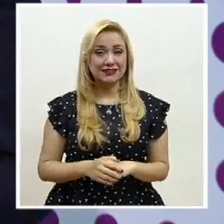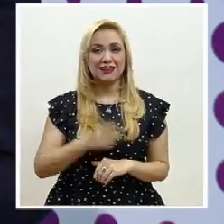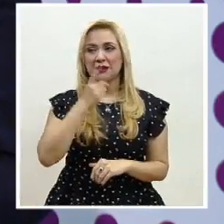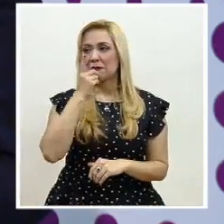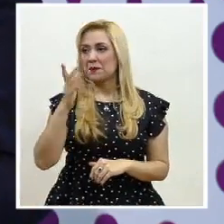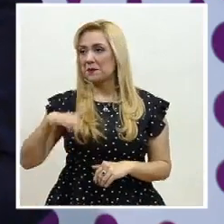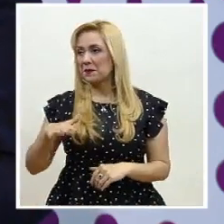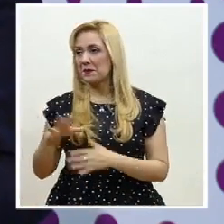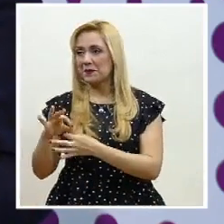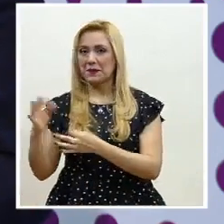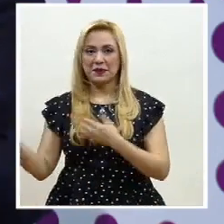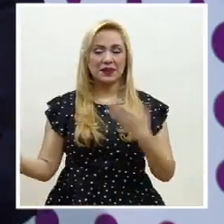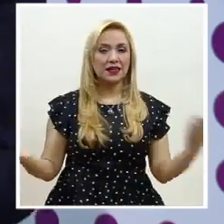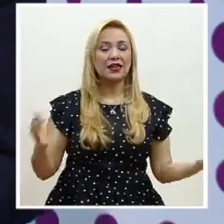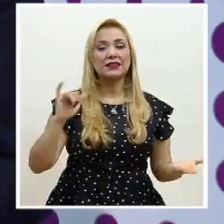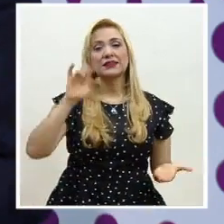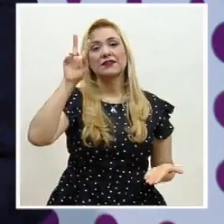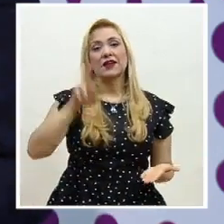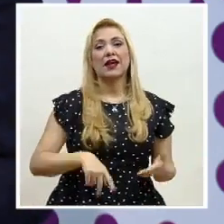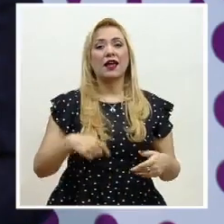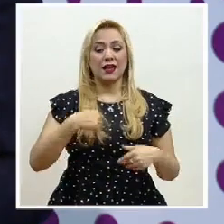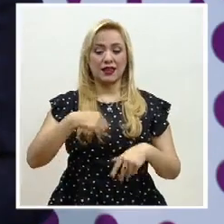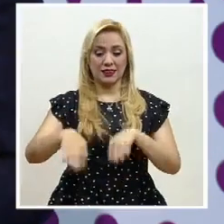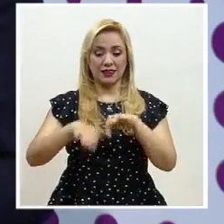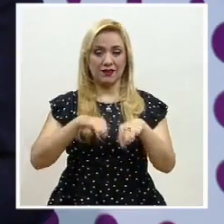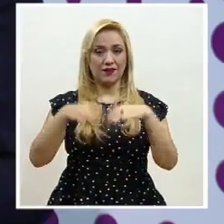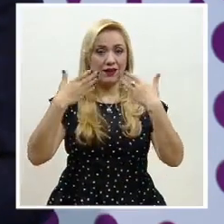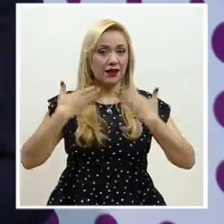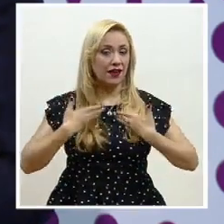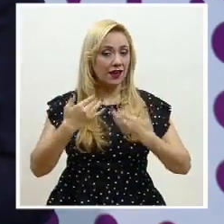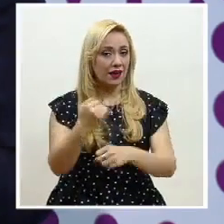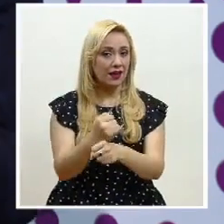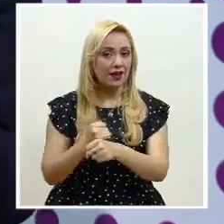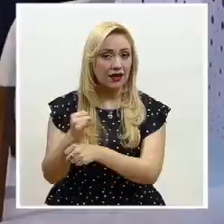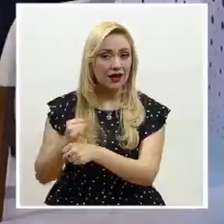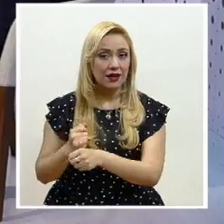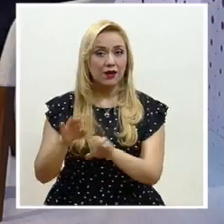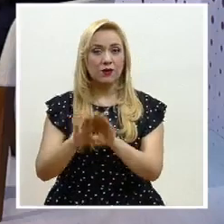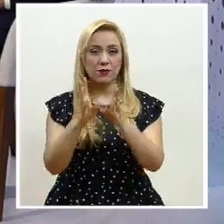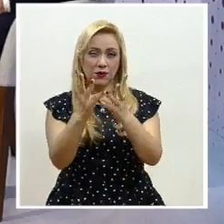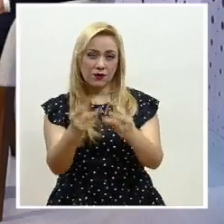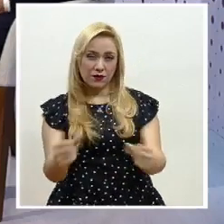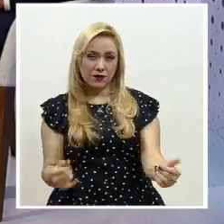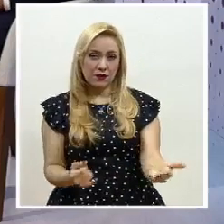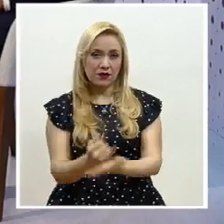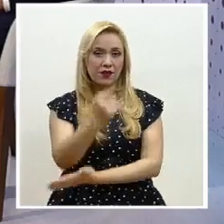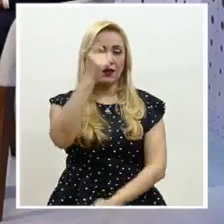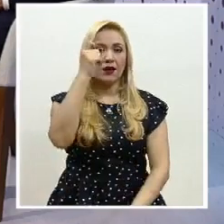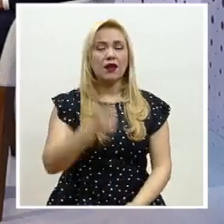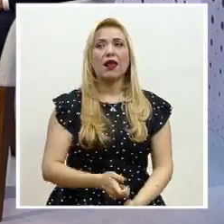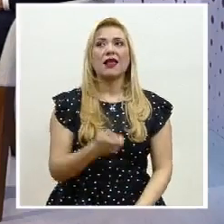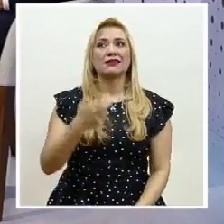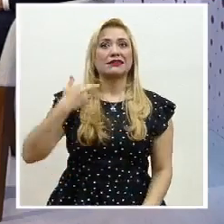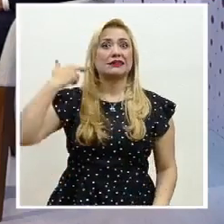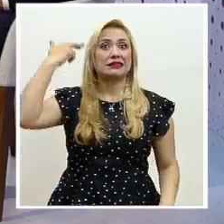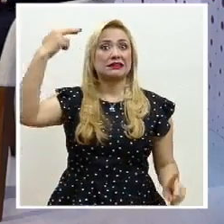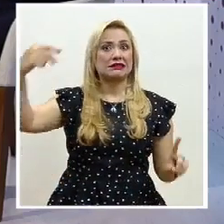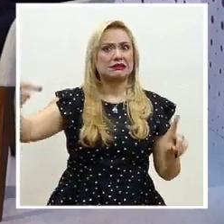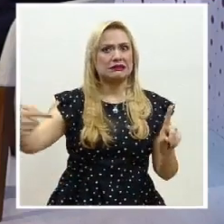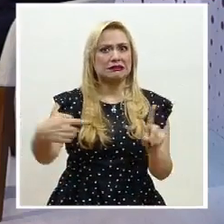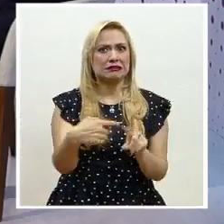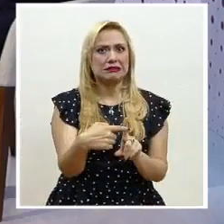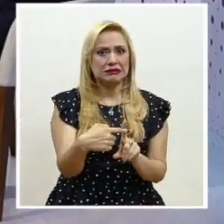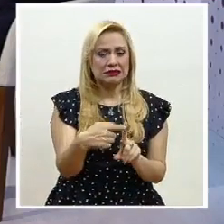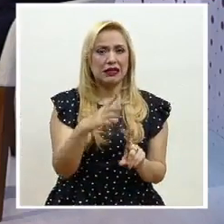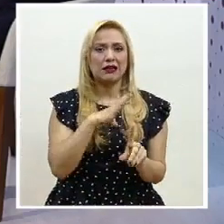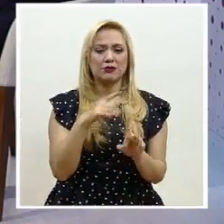Gaby, pues la labor del secretario de Estudio y Cuenta, pues tiene pilares fundamentales como los que expresó Fernando, pero también